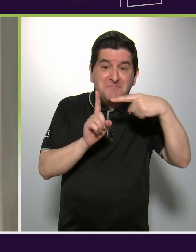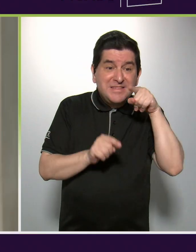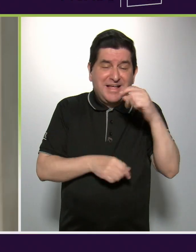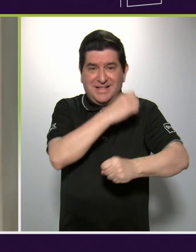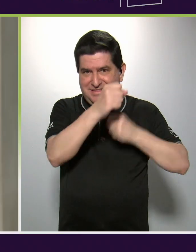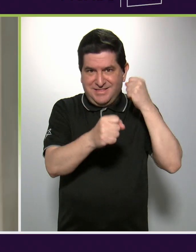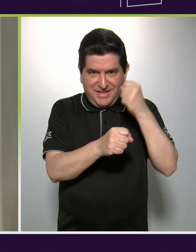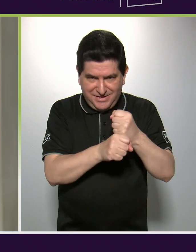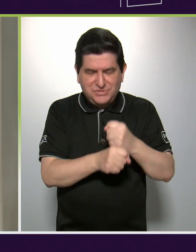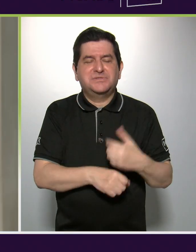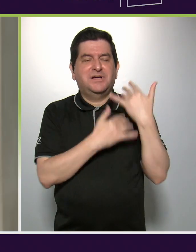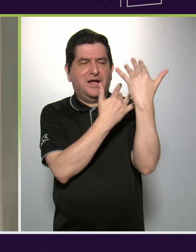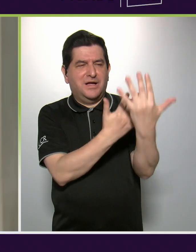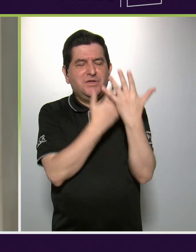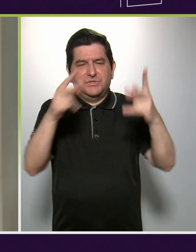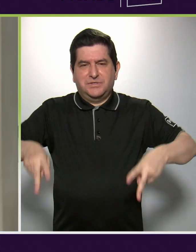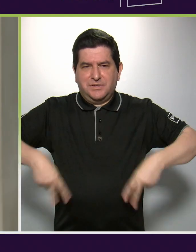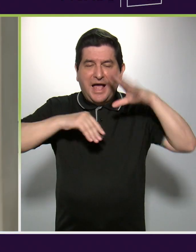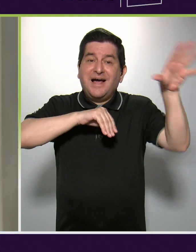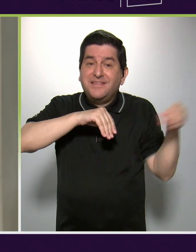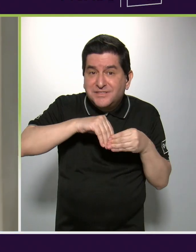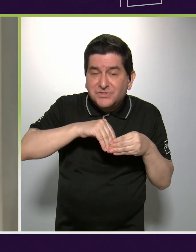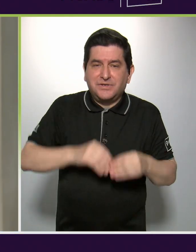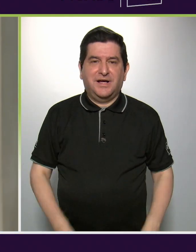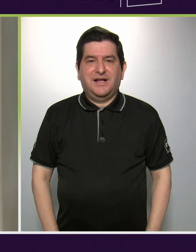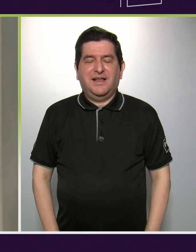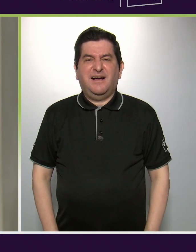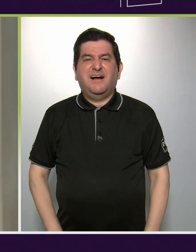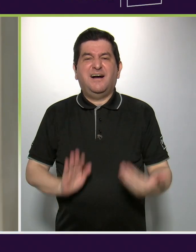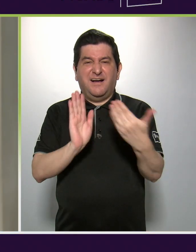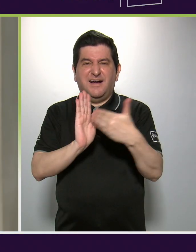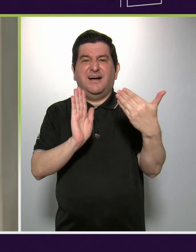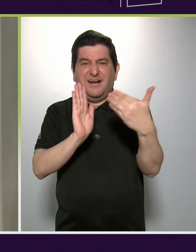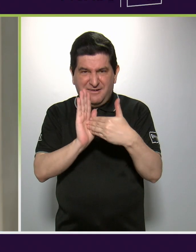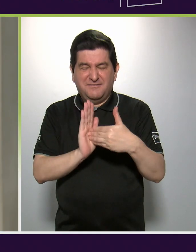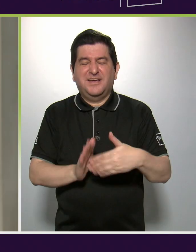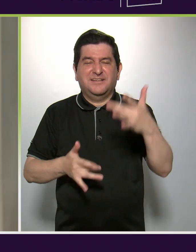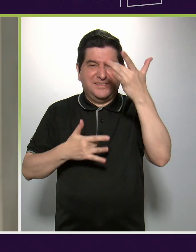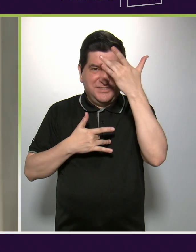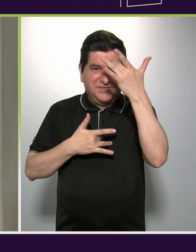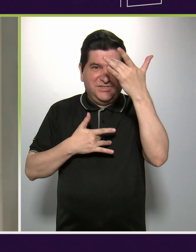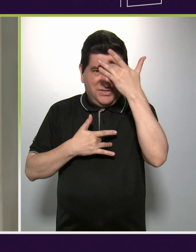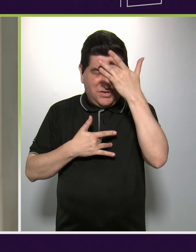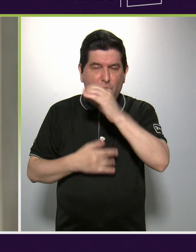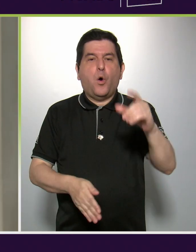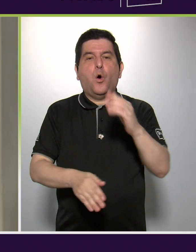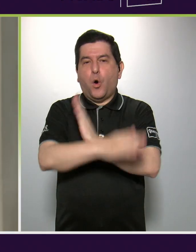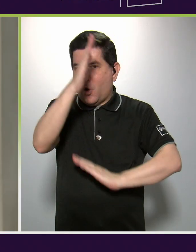de esos años que tenemos como expectativa de vida adicional los padecemos con algún grado de enfermedad